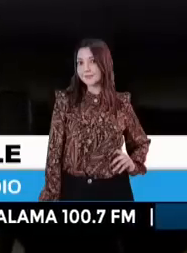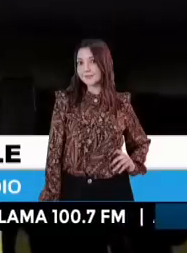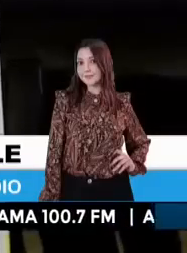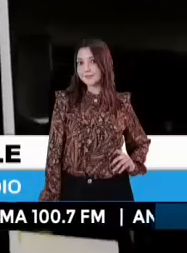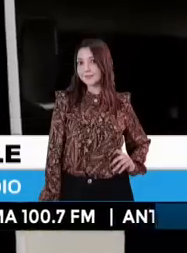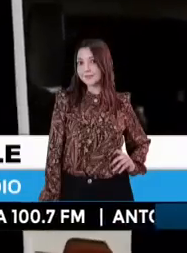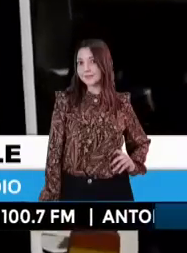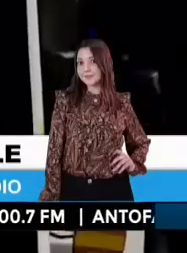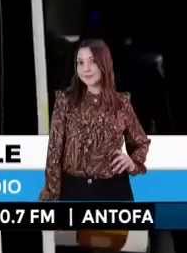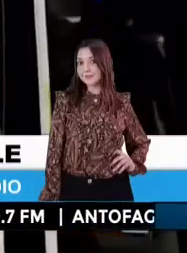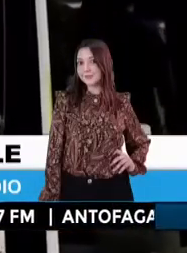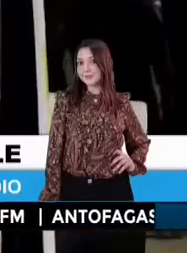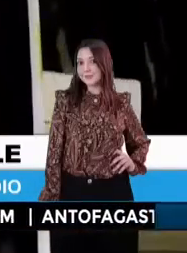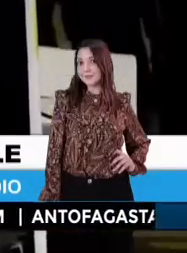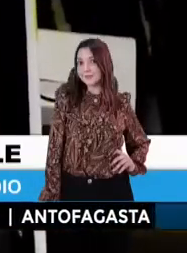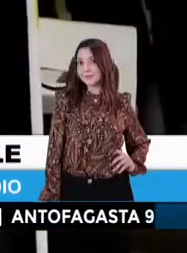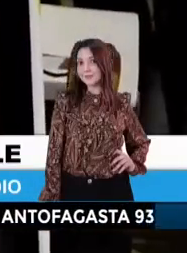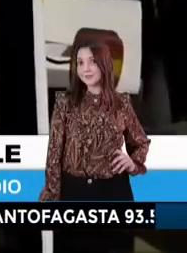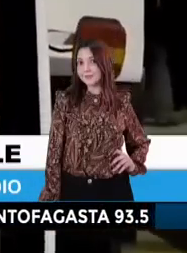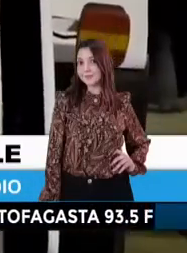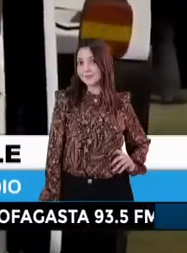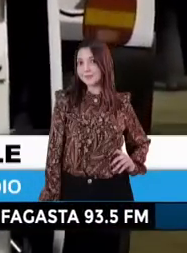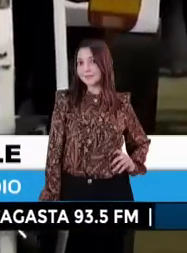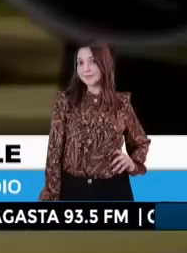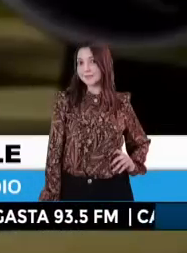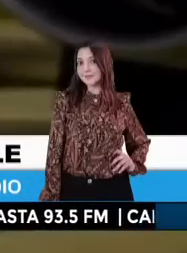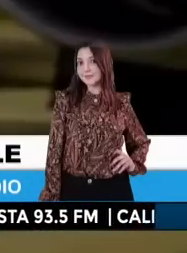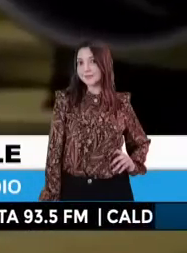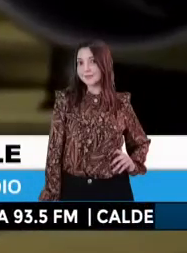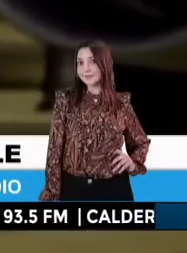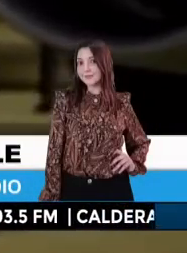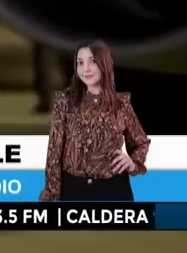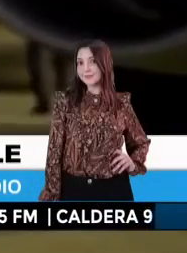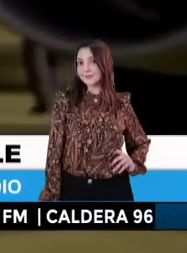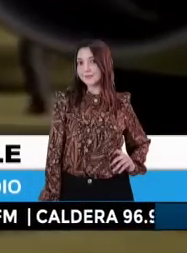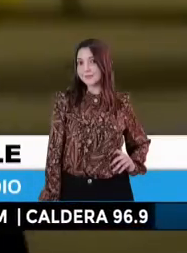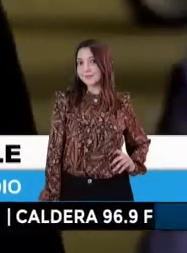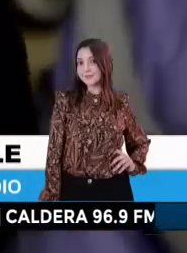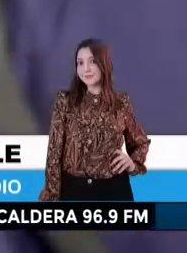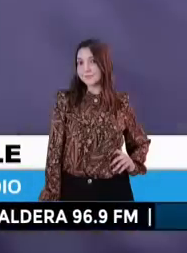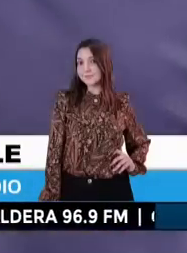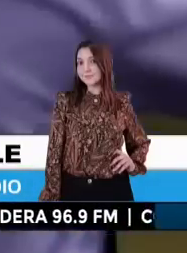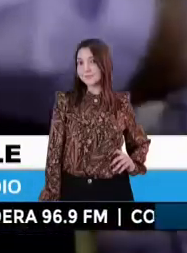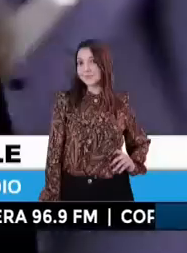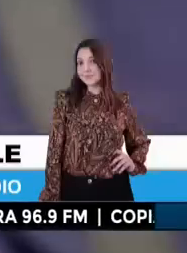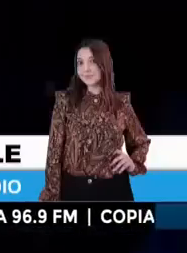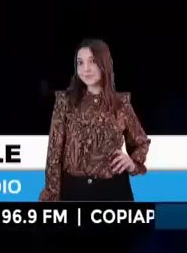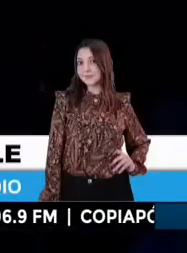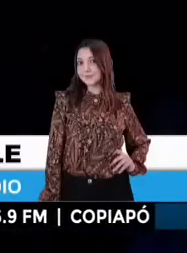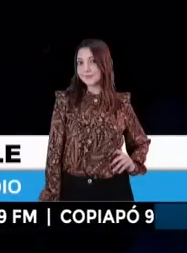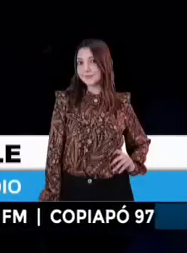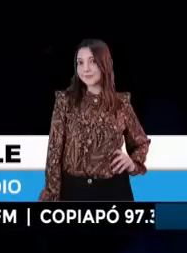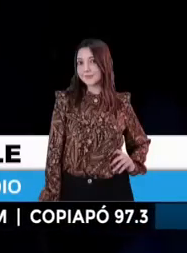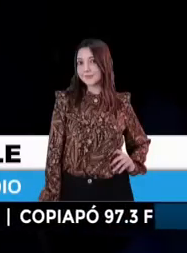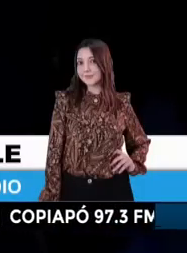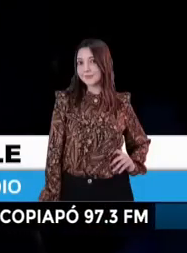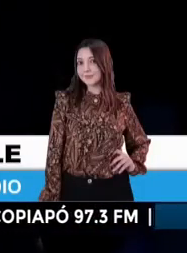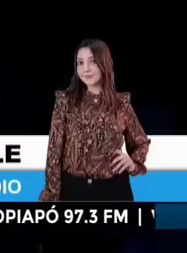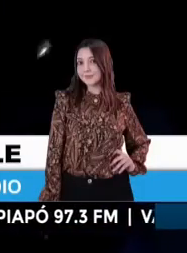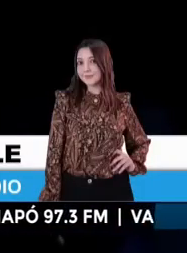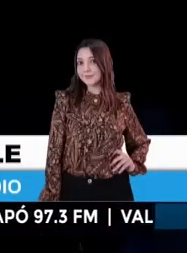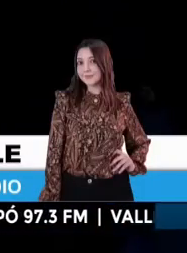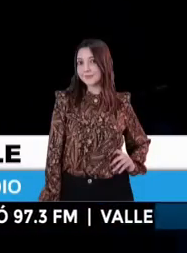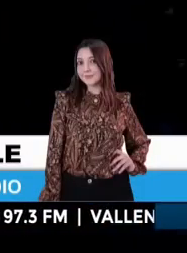esto considerando que Chile está tratando de llegar a acuerdos en materia migratoria con Venezuela, por eso que incluso nombran a